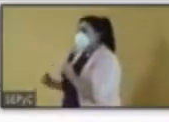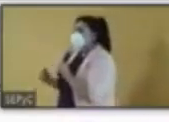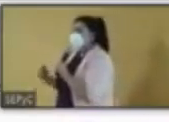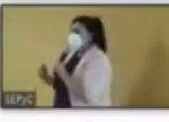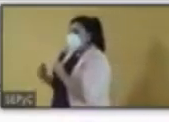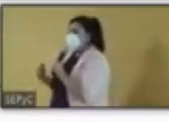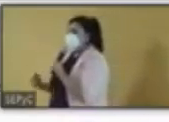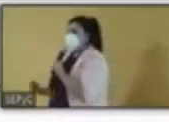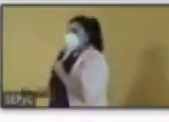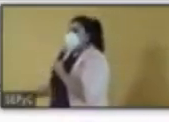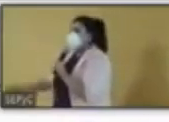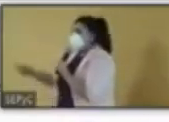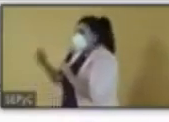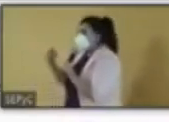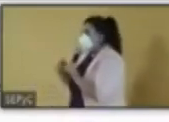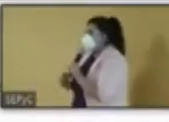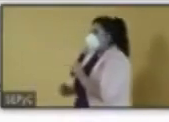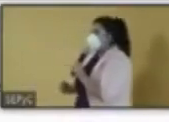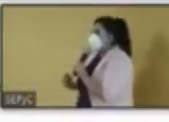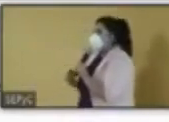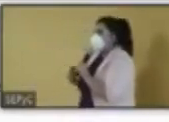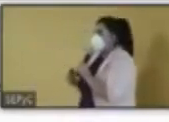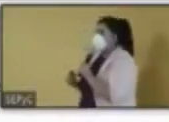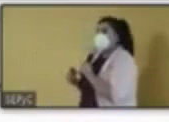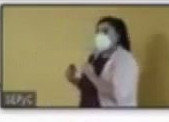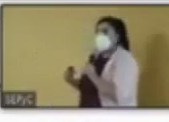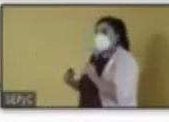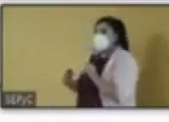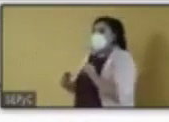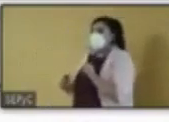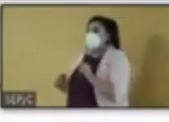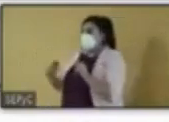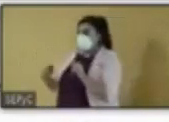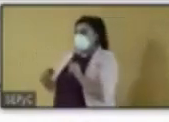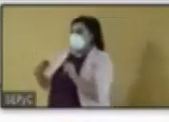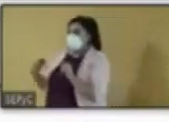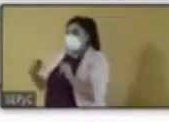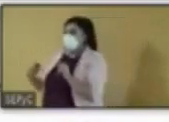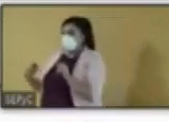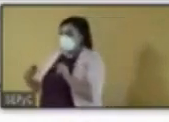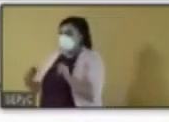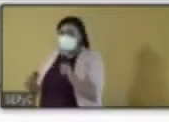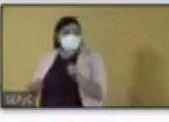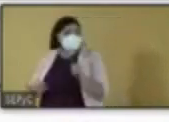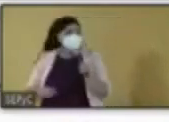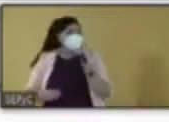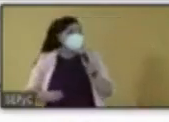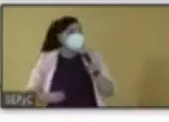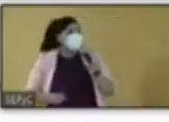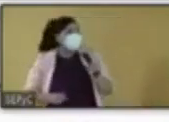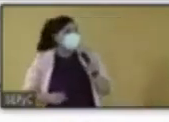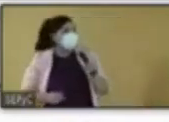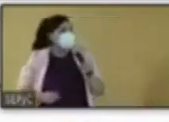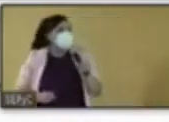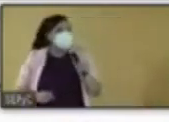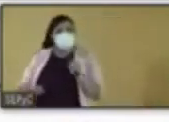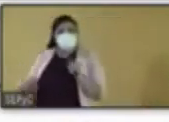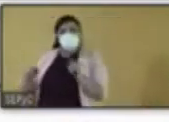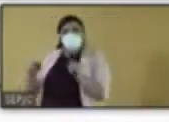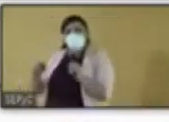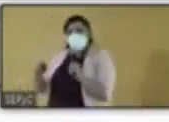del año esa institución me reditúa a mí algunos intereses financieros por tener dicha inversión con ellos. Esa